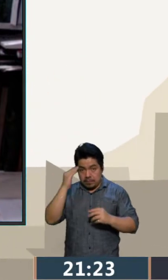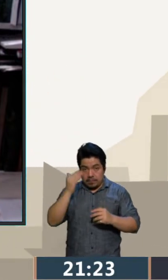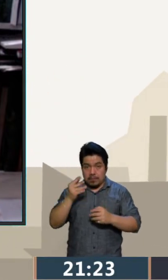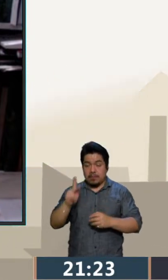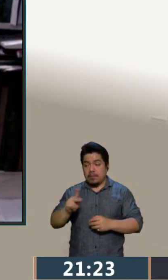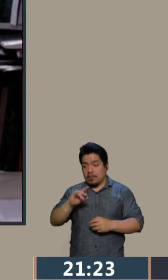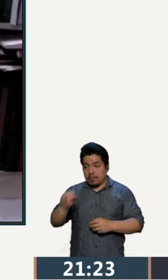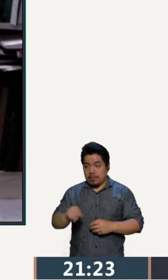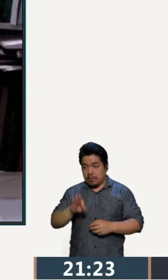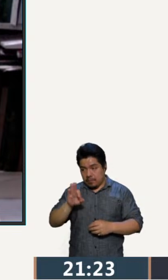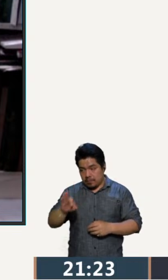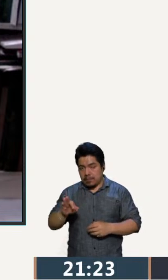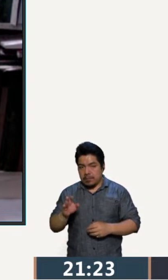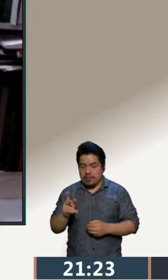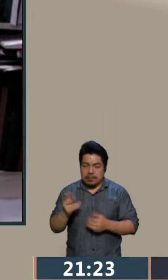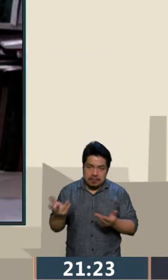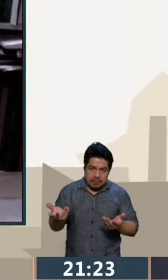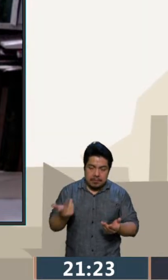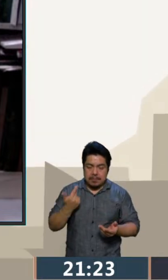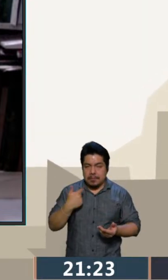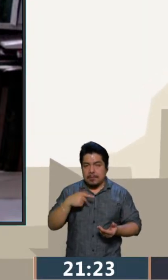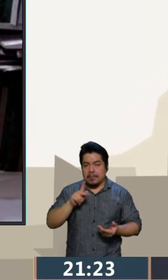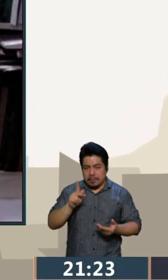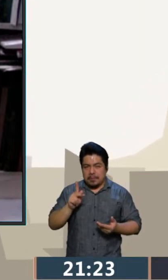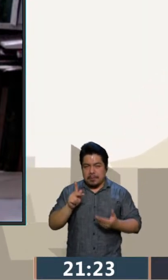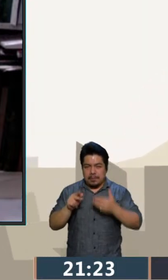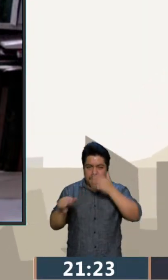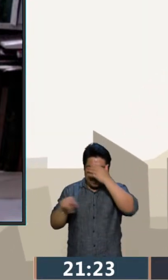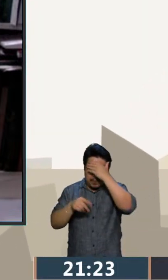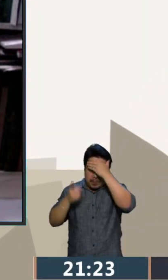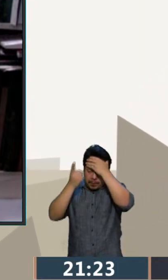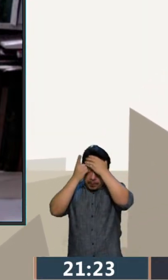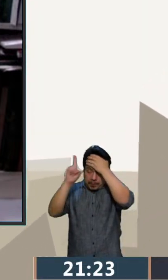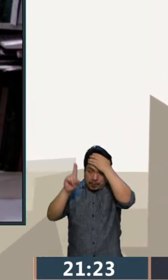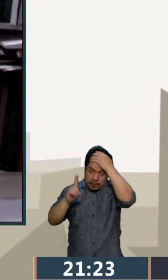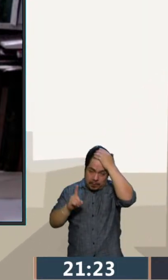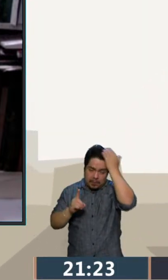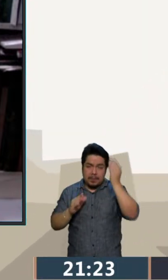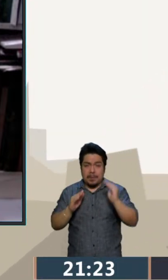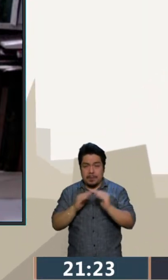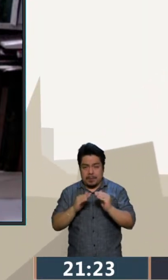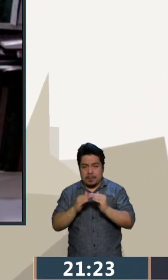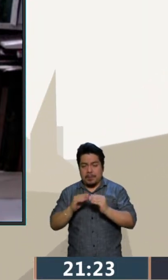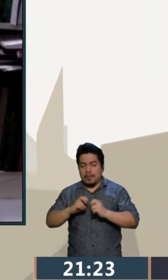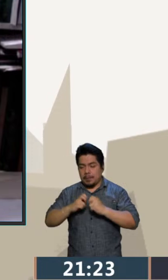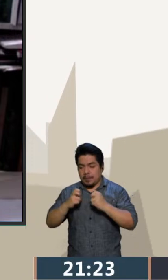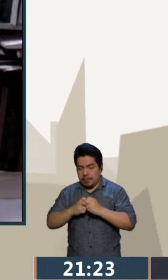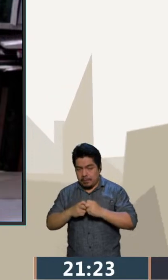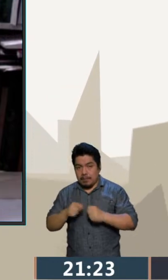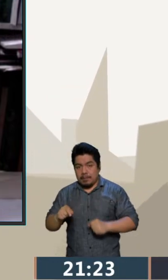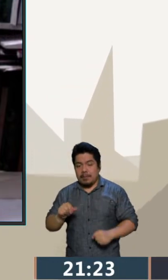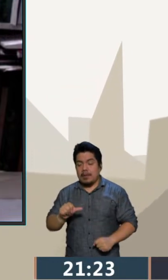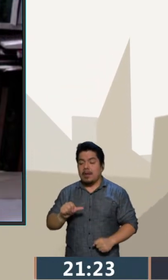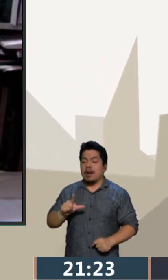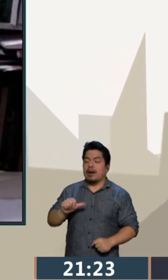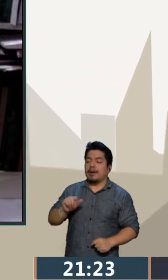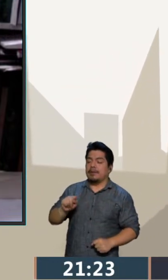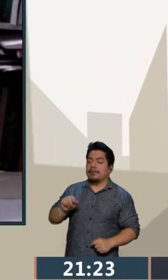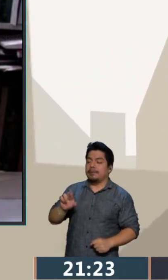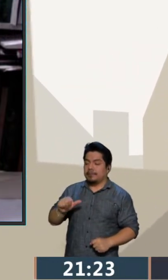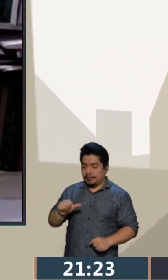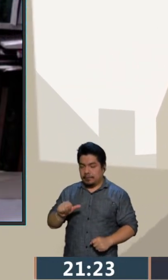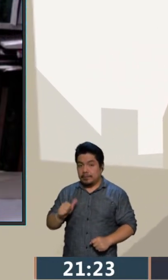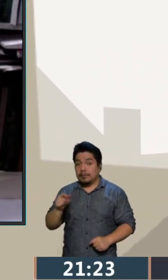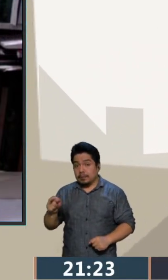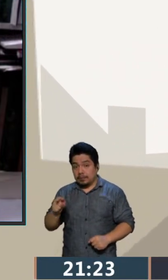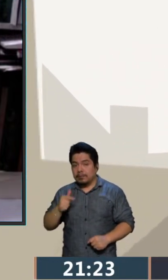de la Federación, pero es indudable que el dueño de la casa, el ministro Alcántara Carrancá,